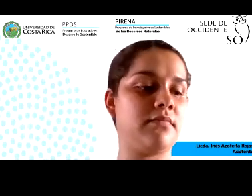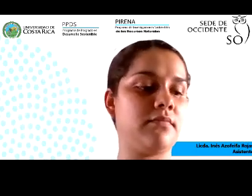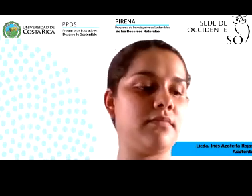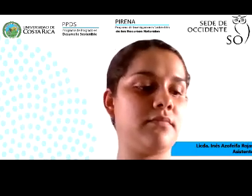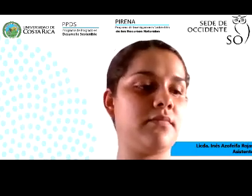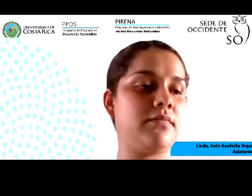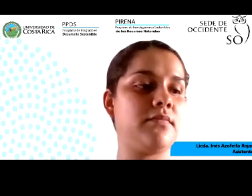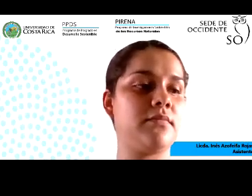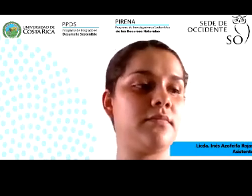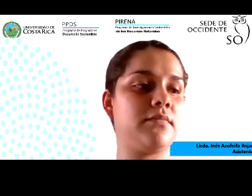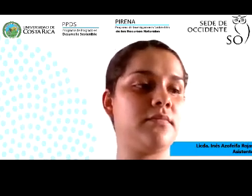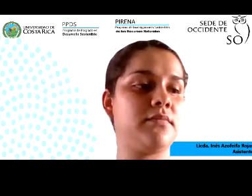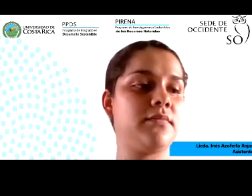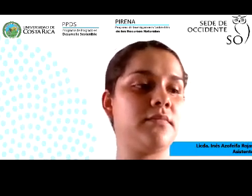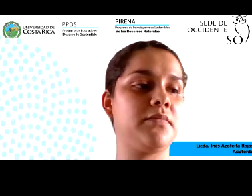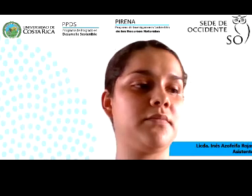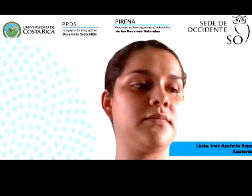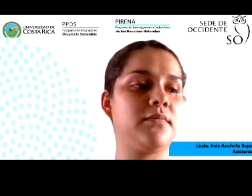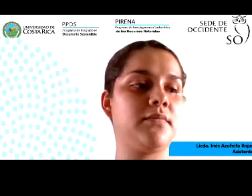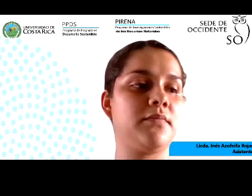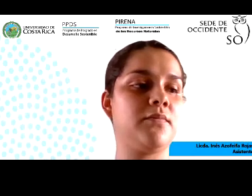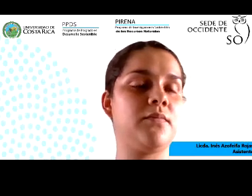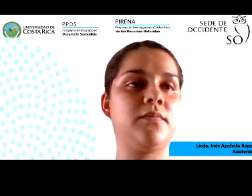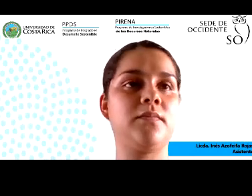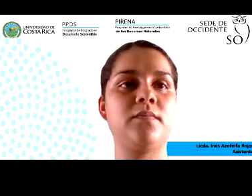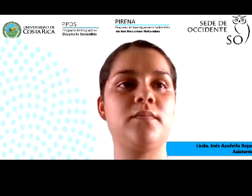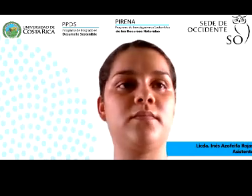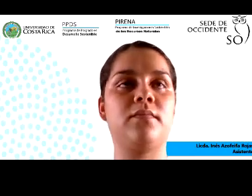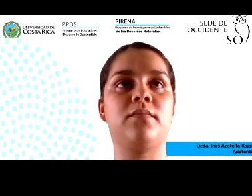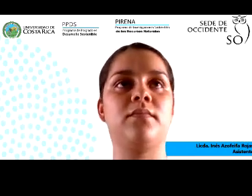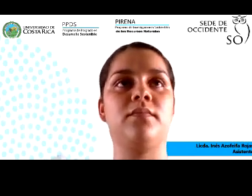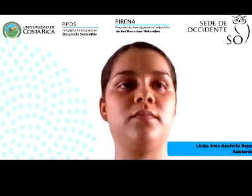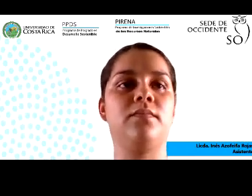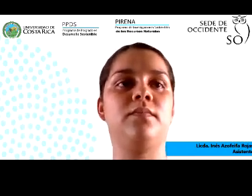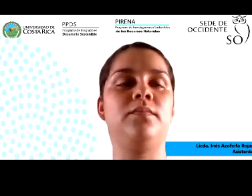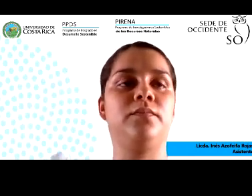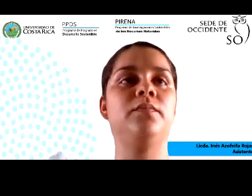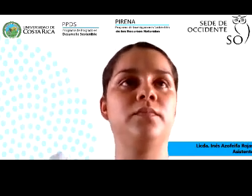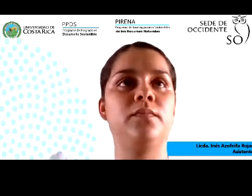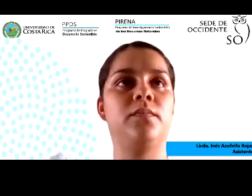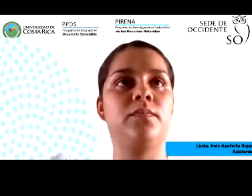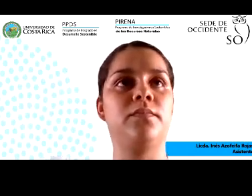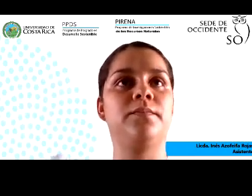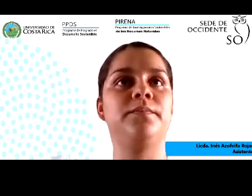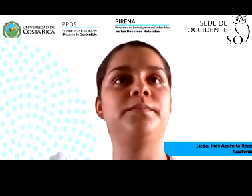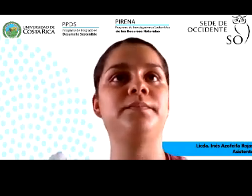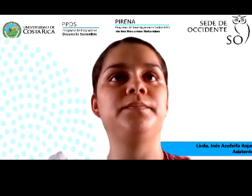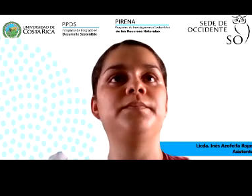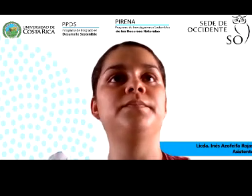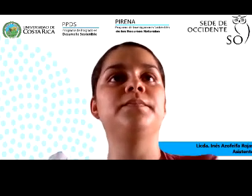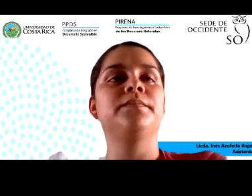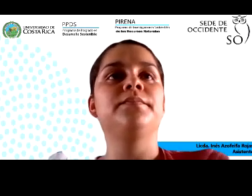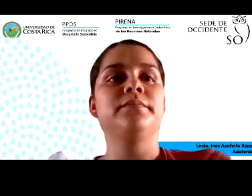literatura y también pues muchas metodologías, ¿verdad?, ya establecidas con los diferentes